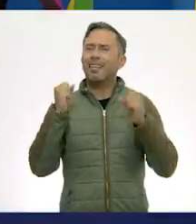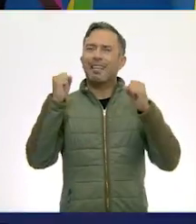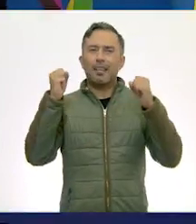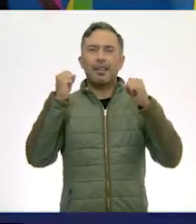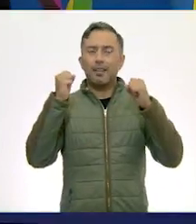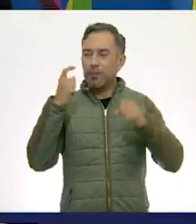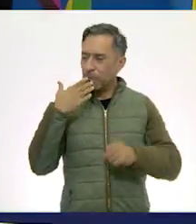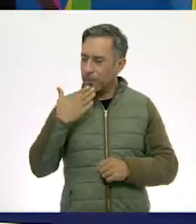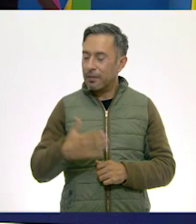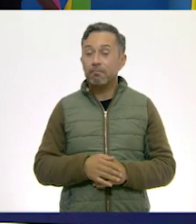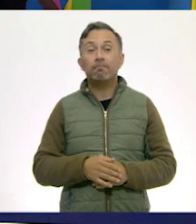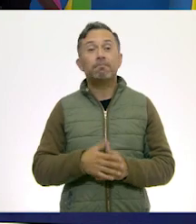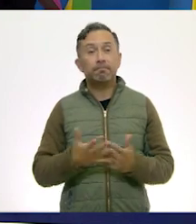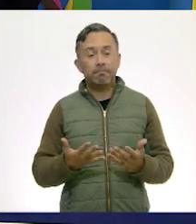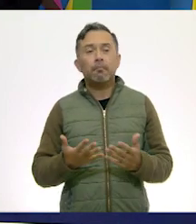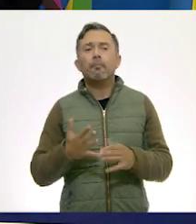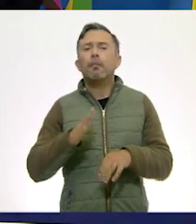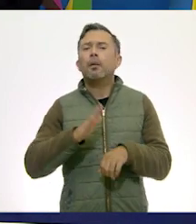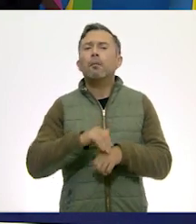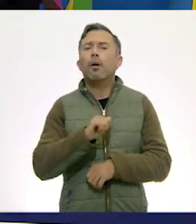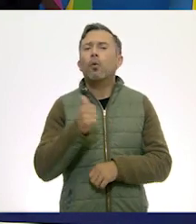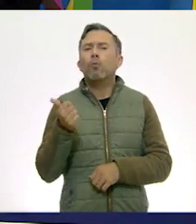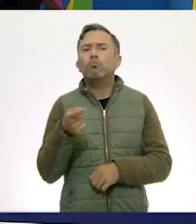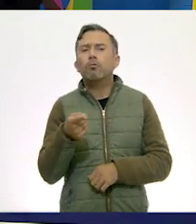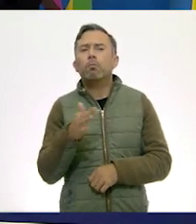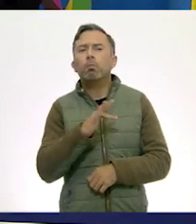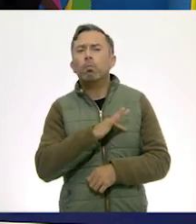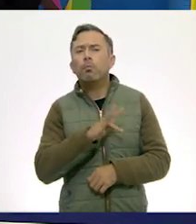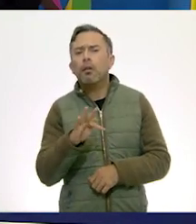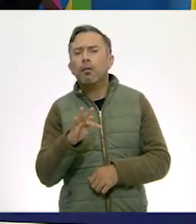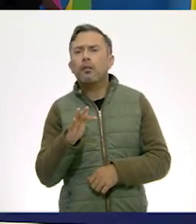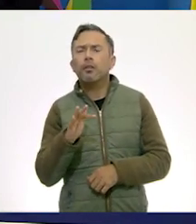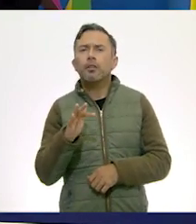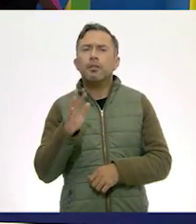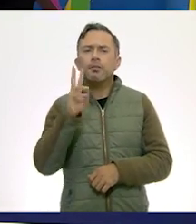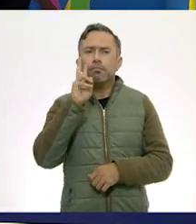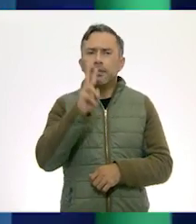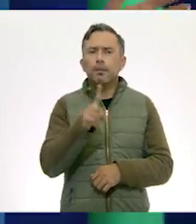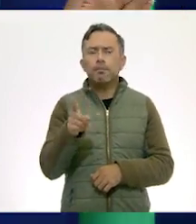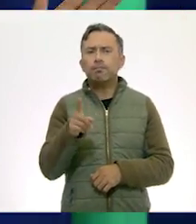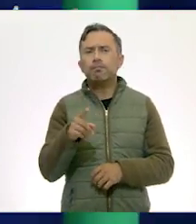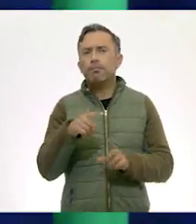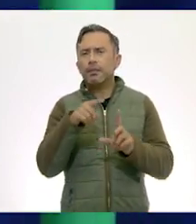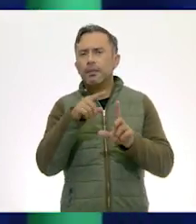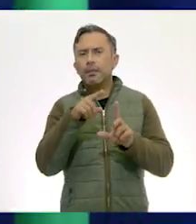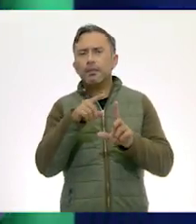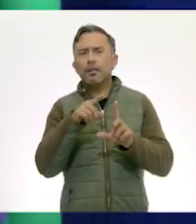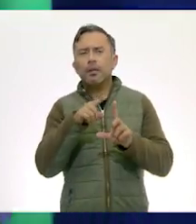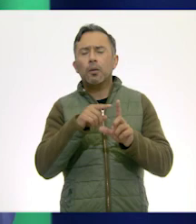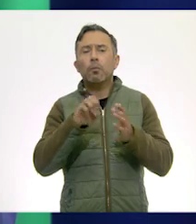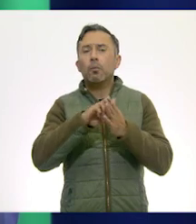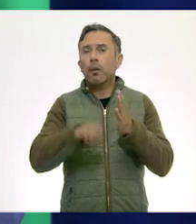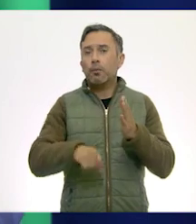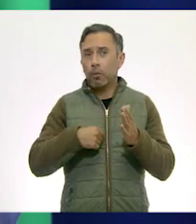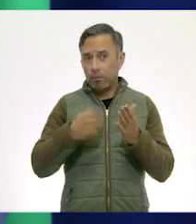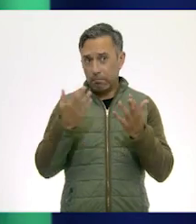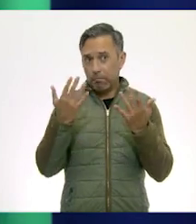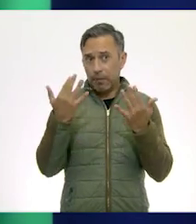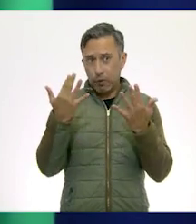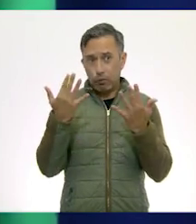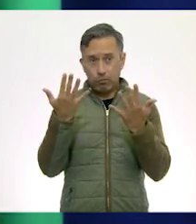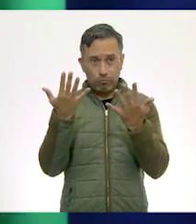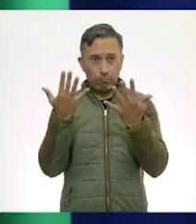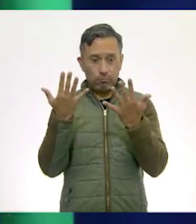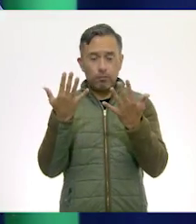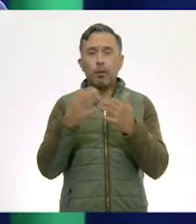bien. Eso. ¿Dónde más podríamos encontrar un ángulo? Por ejemplo, en nuestras manos. A